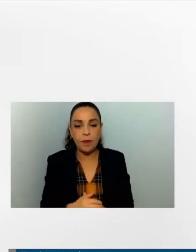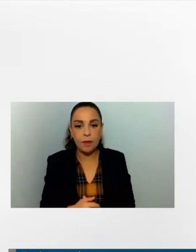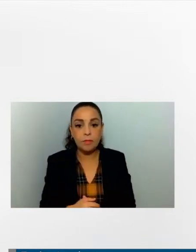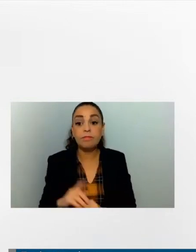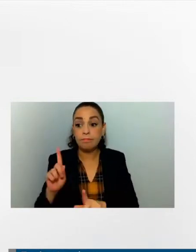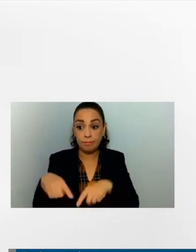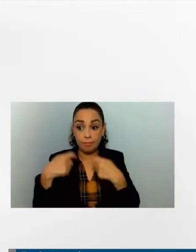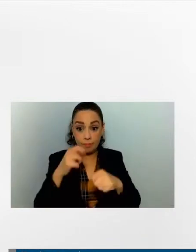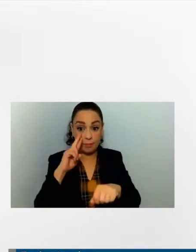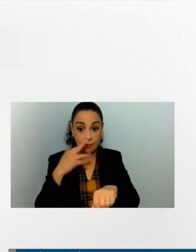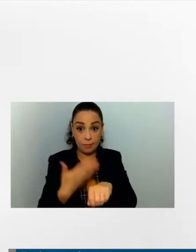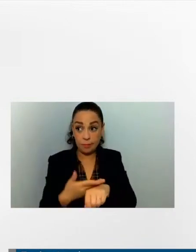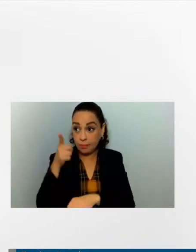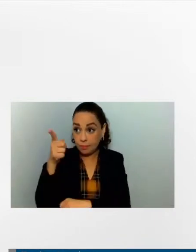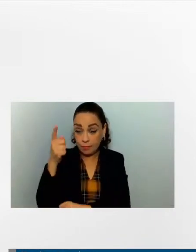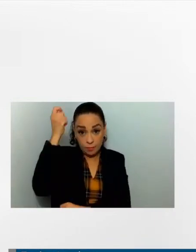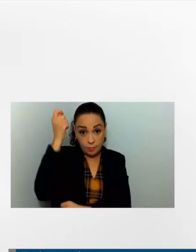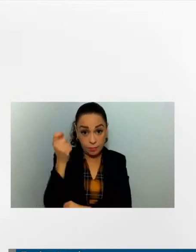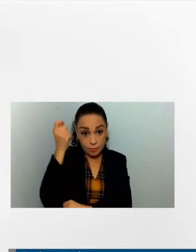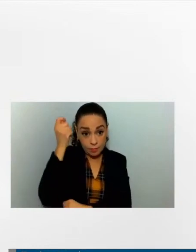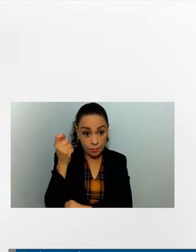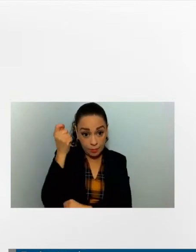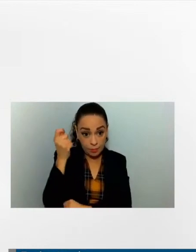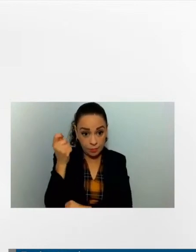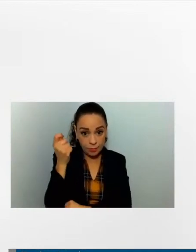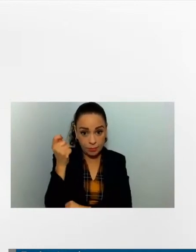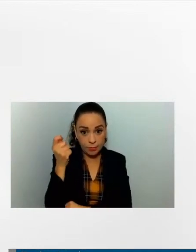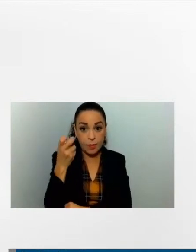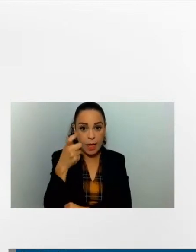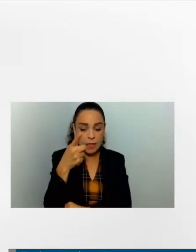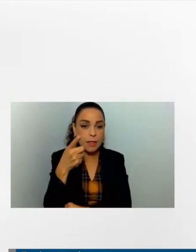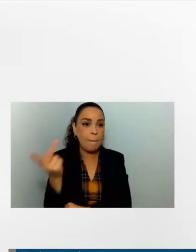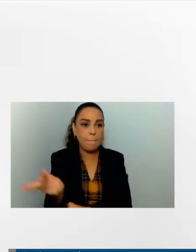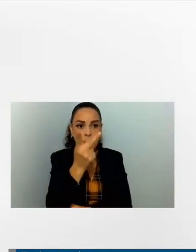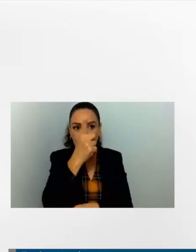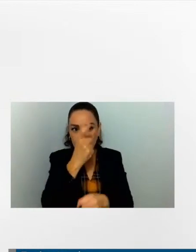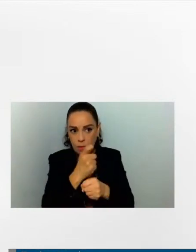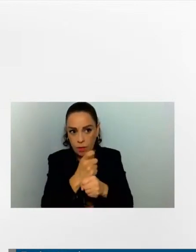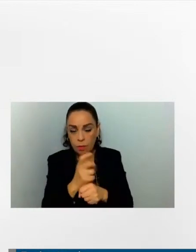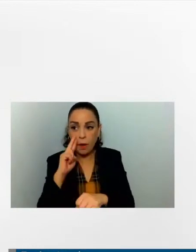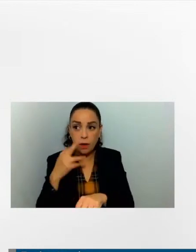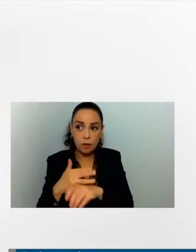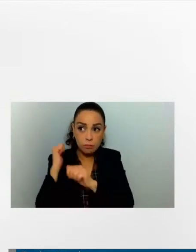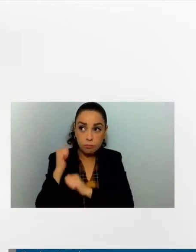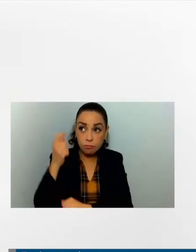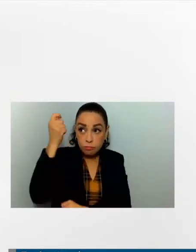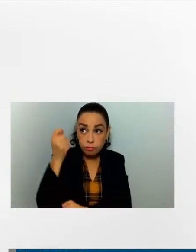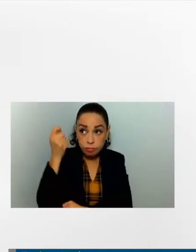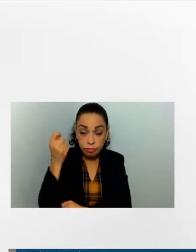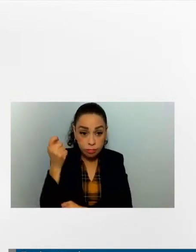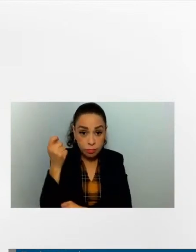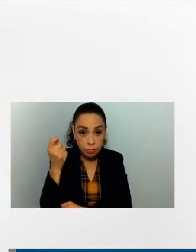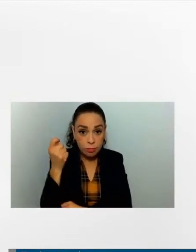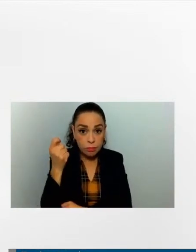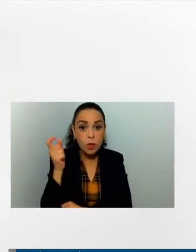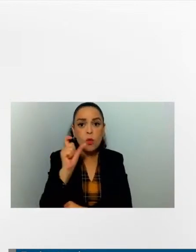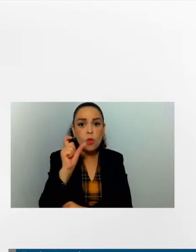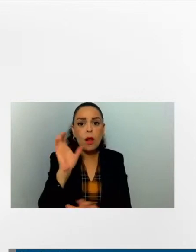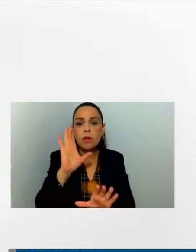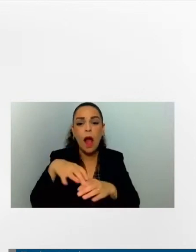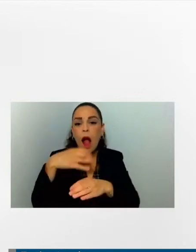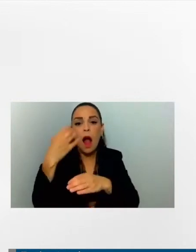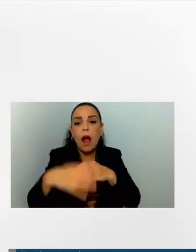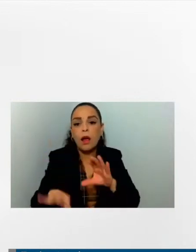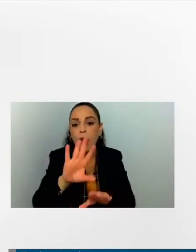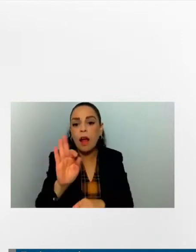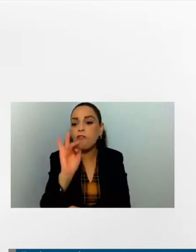alimenticia, o sea, la primera pregunta fue si la obligación alimenticia acaba cuando los adolescentes